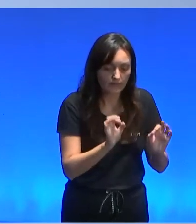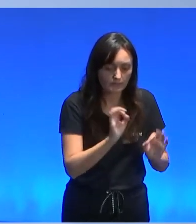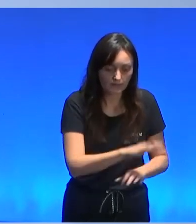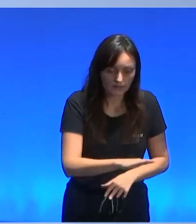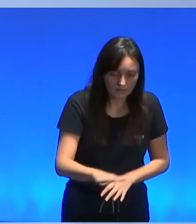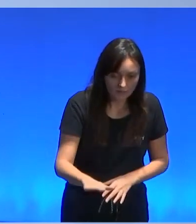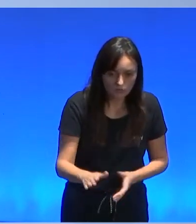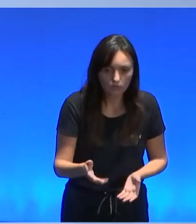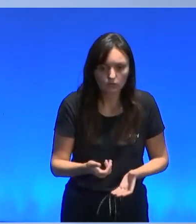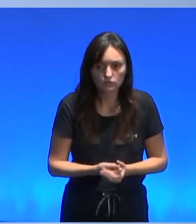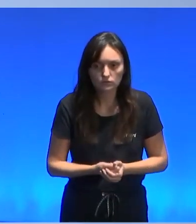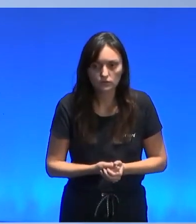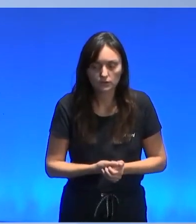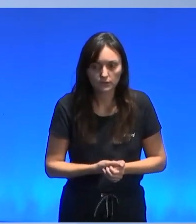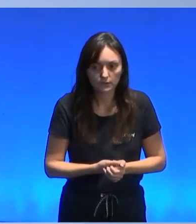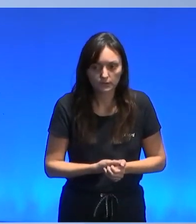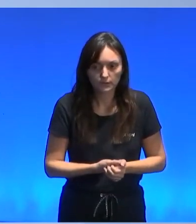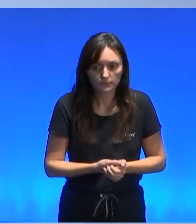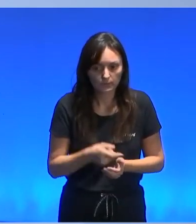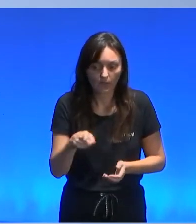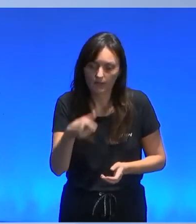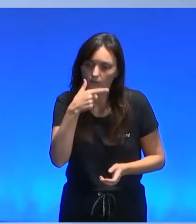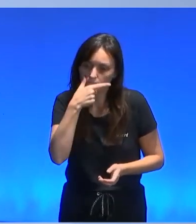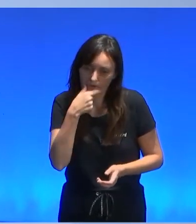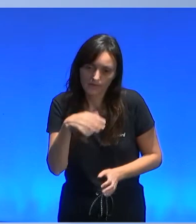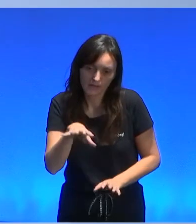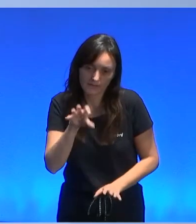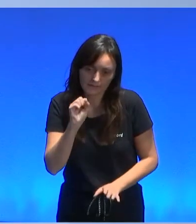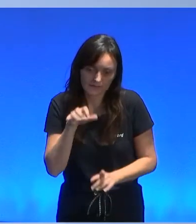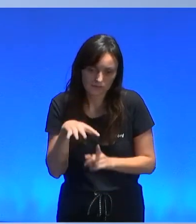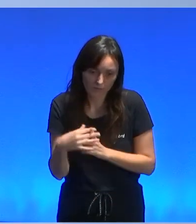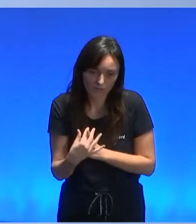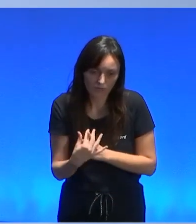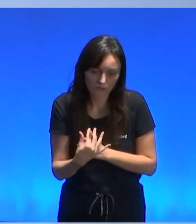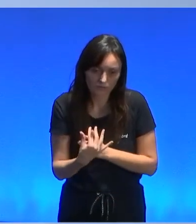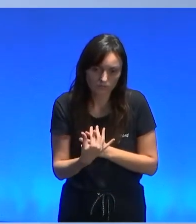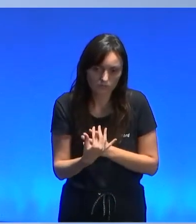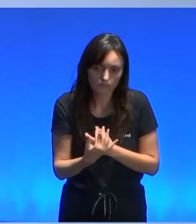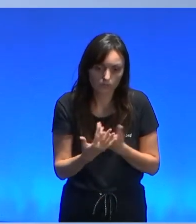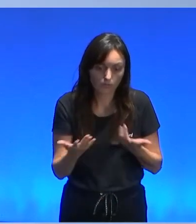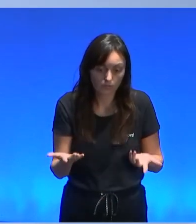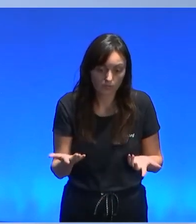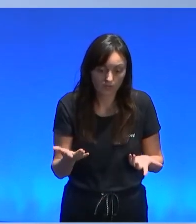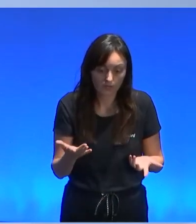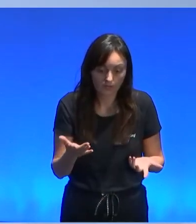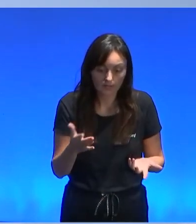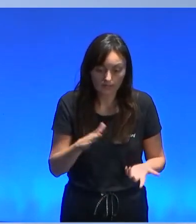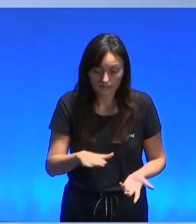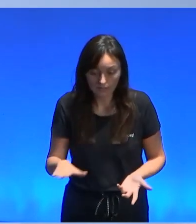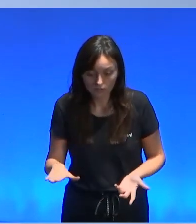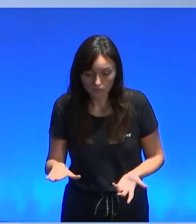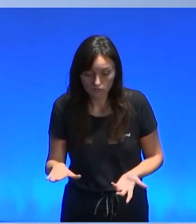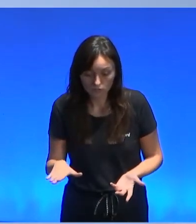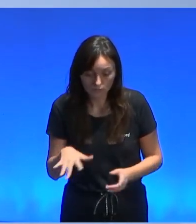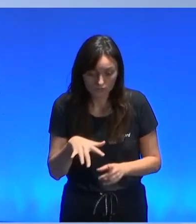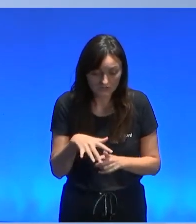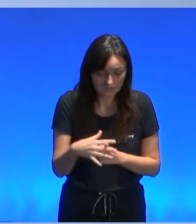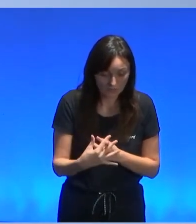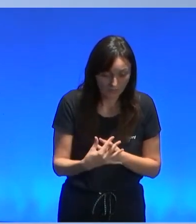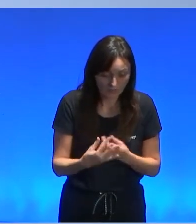pediátricos. Bueno, allí es más fácil entender, porque donde los niños viven con dificultad